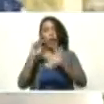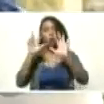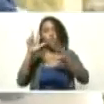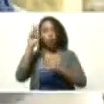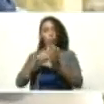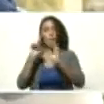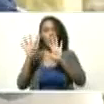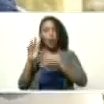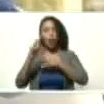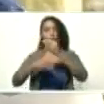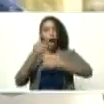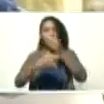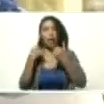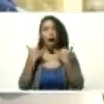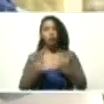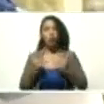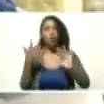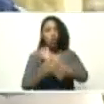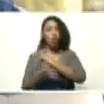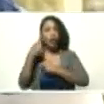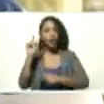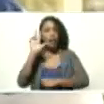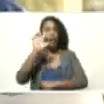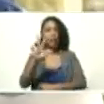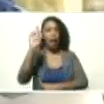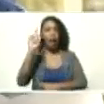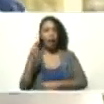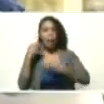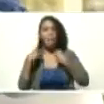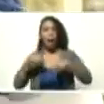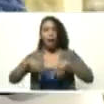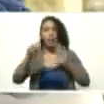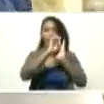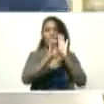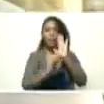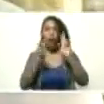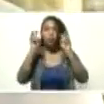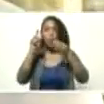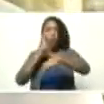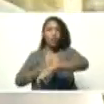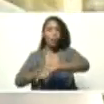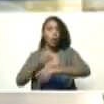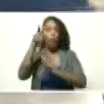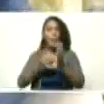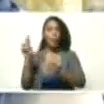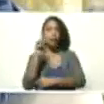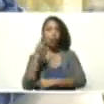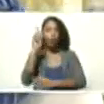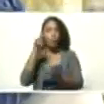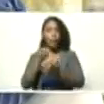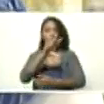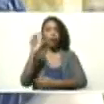las asume y las convierte en 3R para esta etapa, la nueva época,